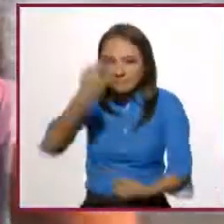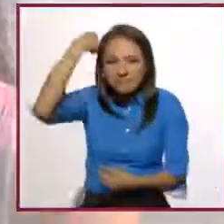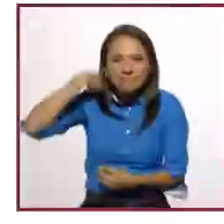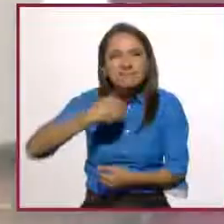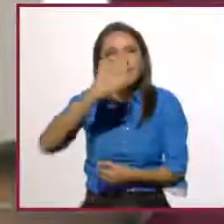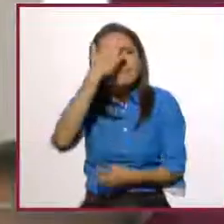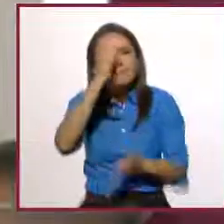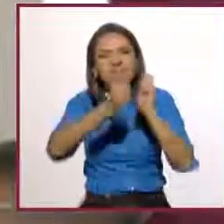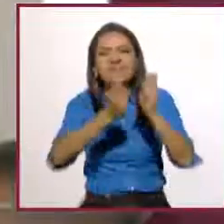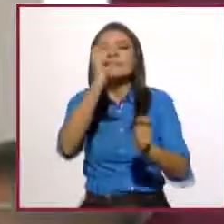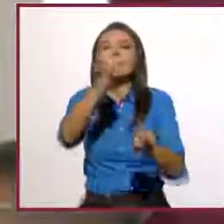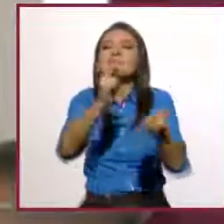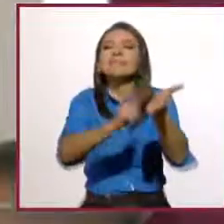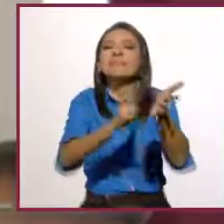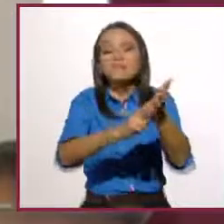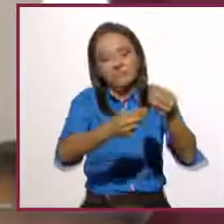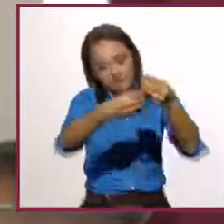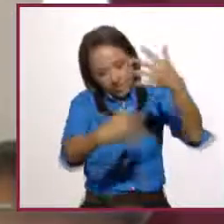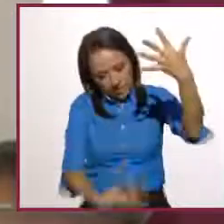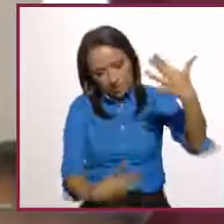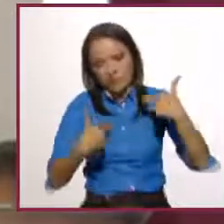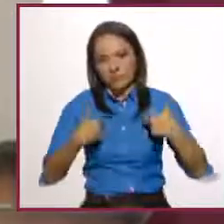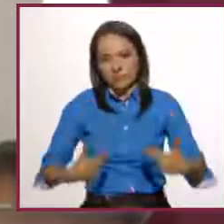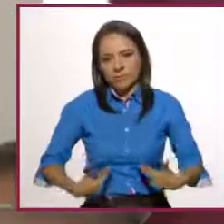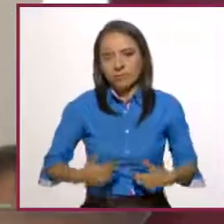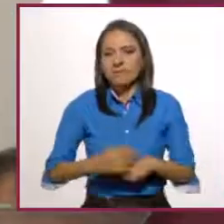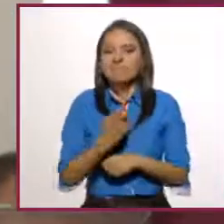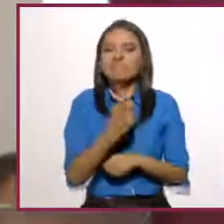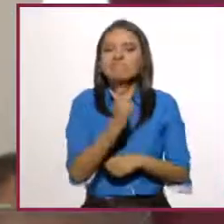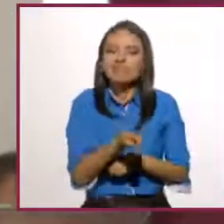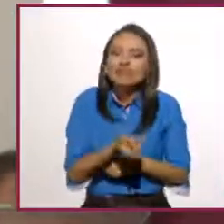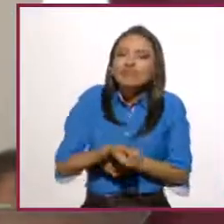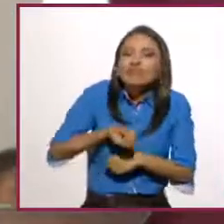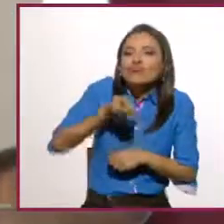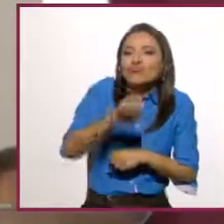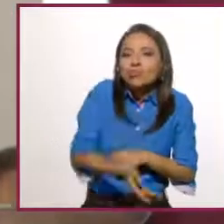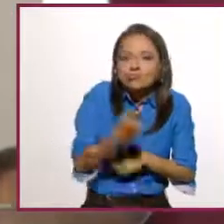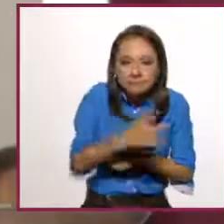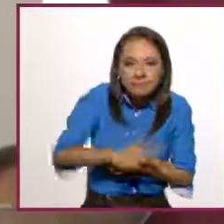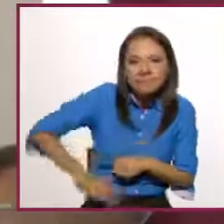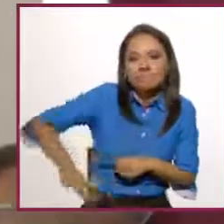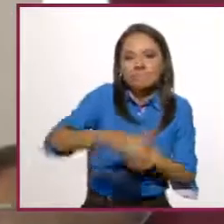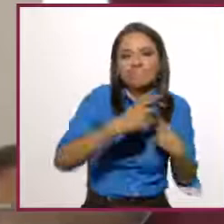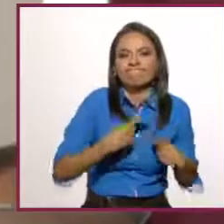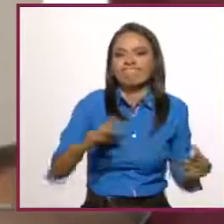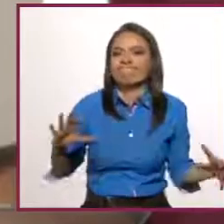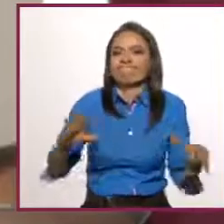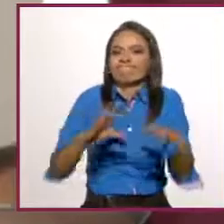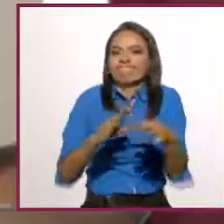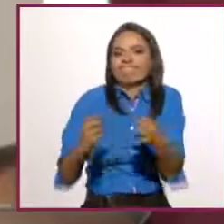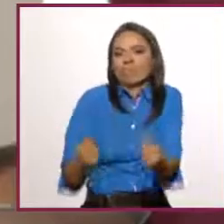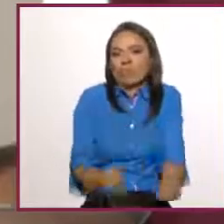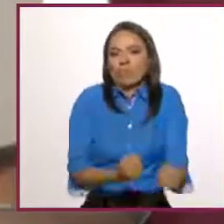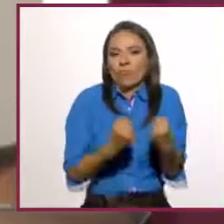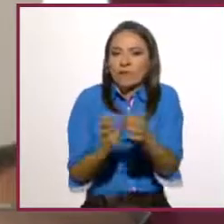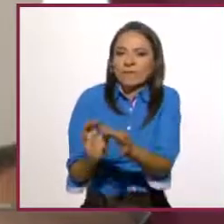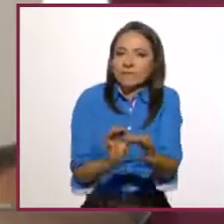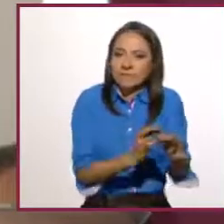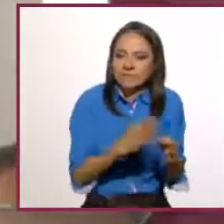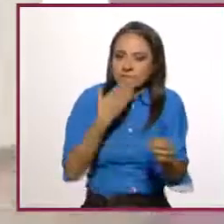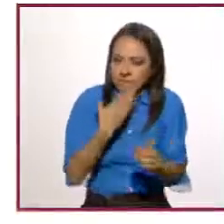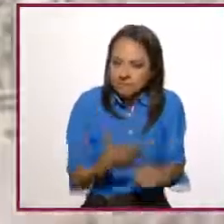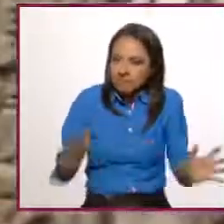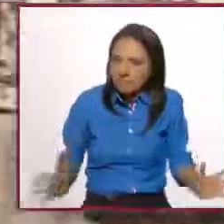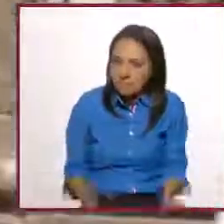valores humanos. Para aportar un granito de arena a la reconstrucción del tejido social, para aportar un granito de arena por